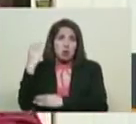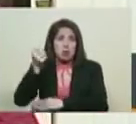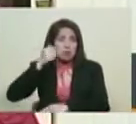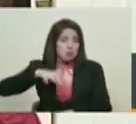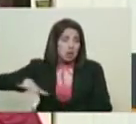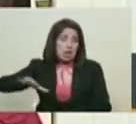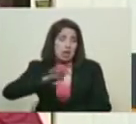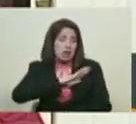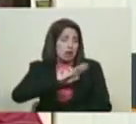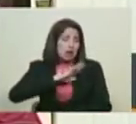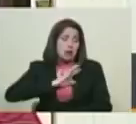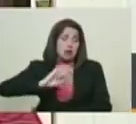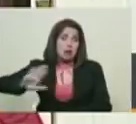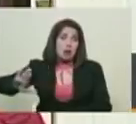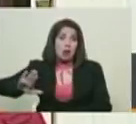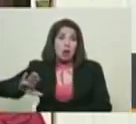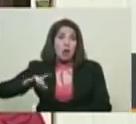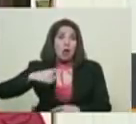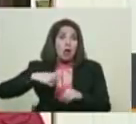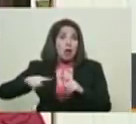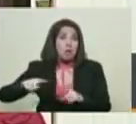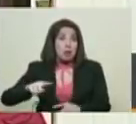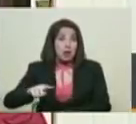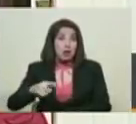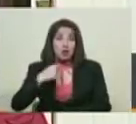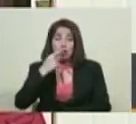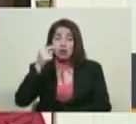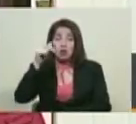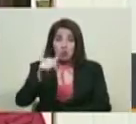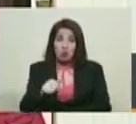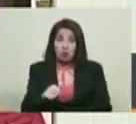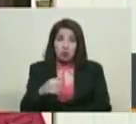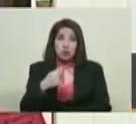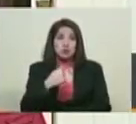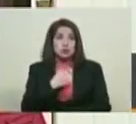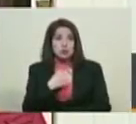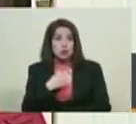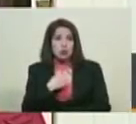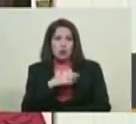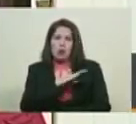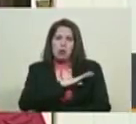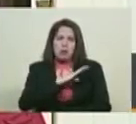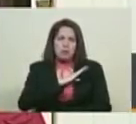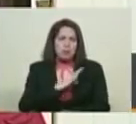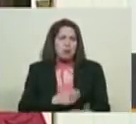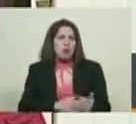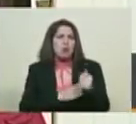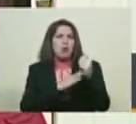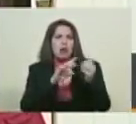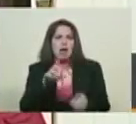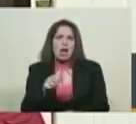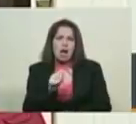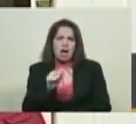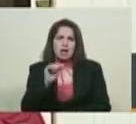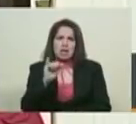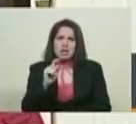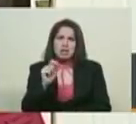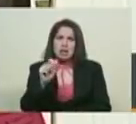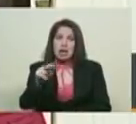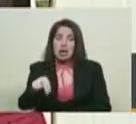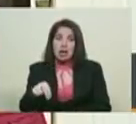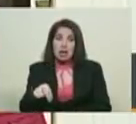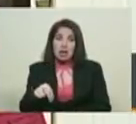colombiano. Lo digo hoy, el día de Gaitán. Yo soy gaitanista. Gaitanista de corazón, desde niño soy